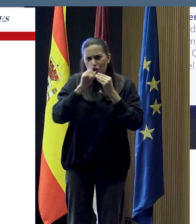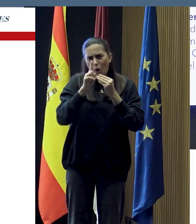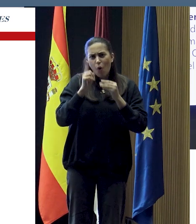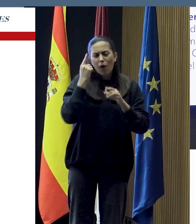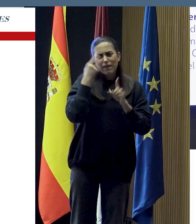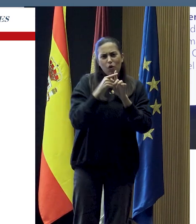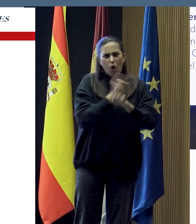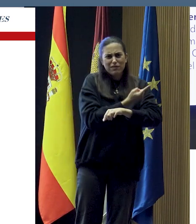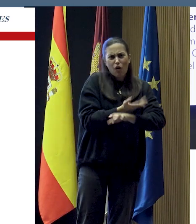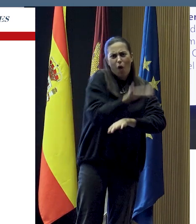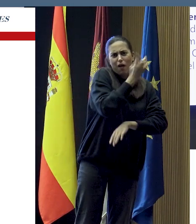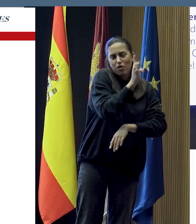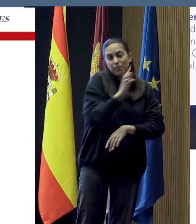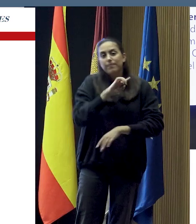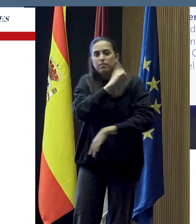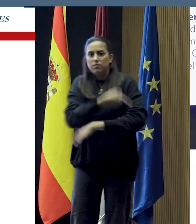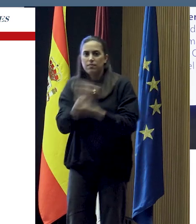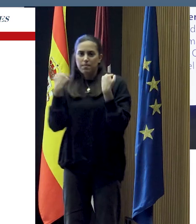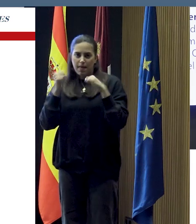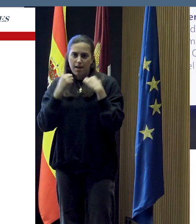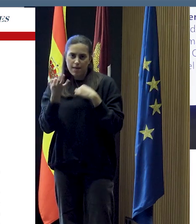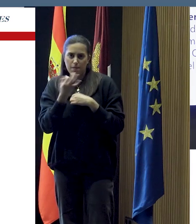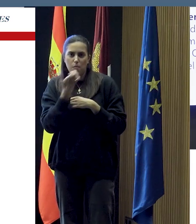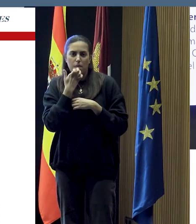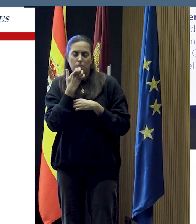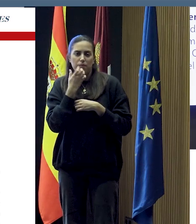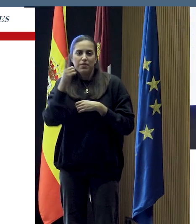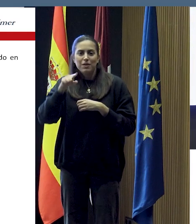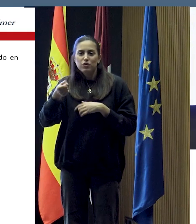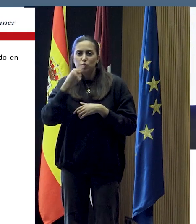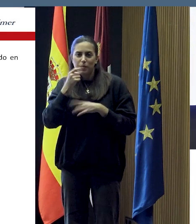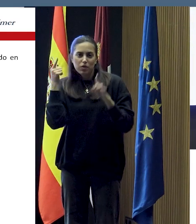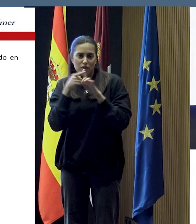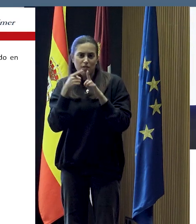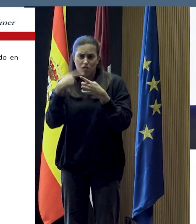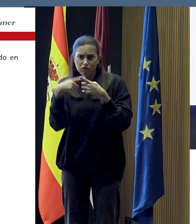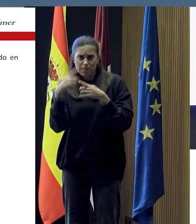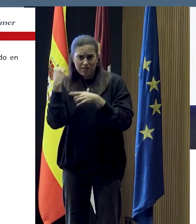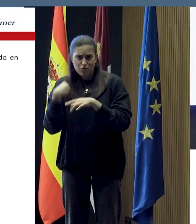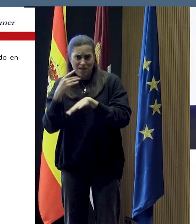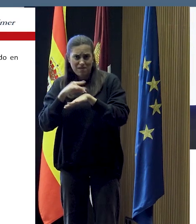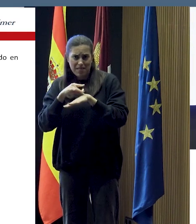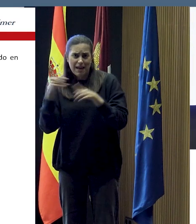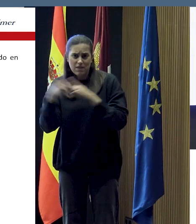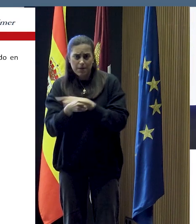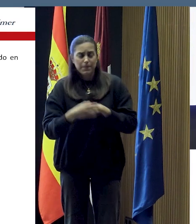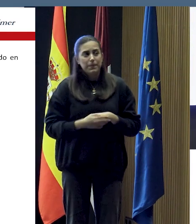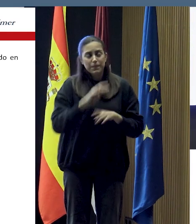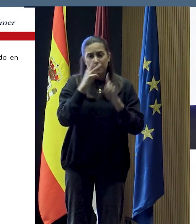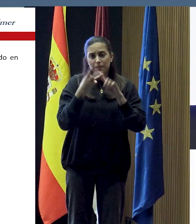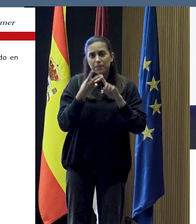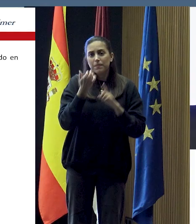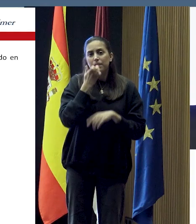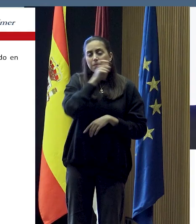hacer ejercicio físico y ayudar con esos suplementos para este tipo de cosas. Las personas con demencia pueden